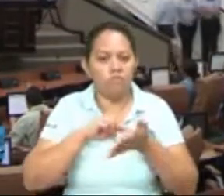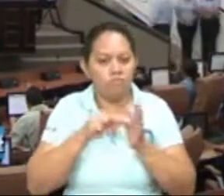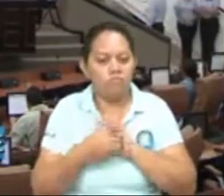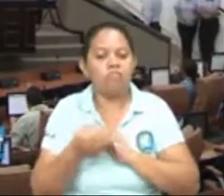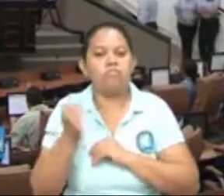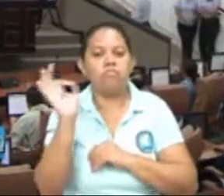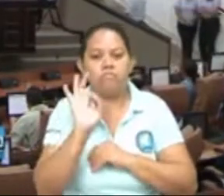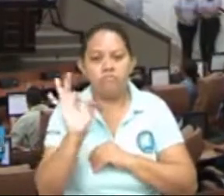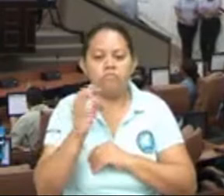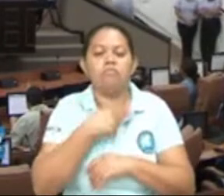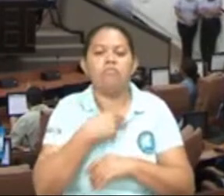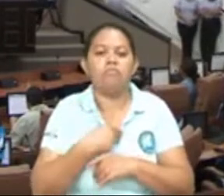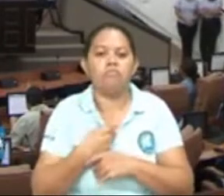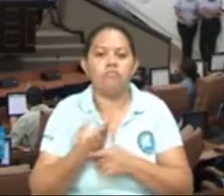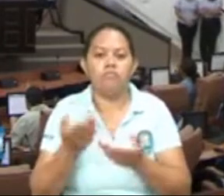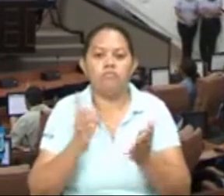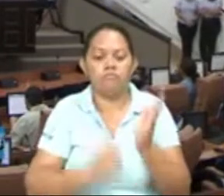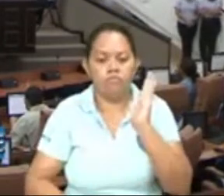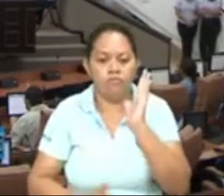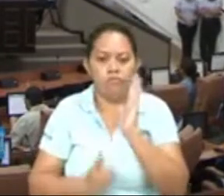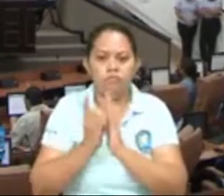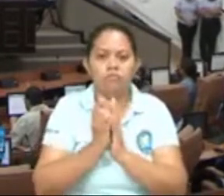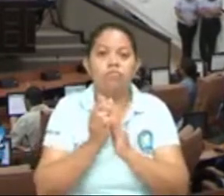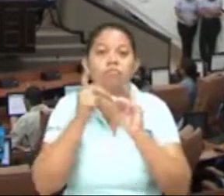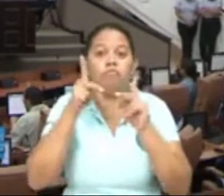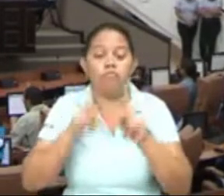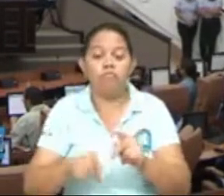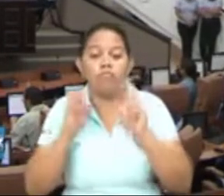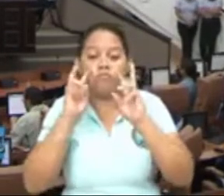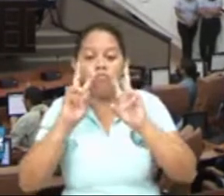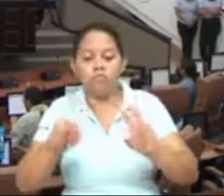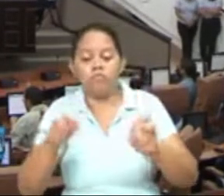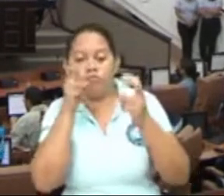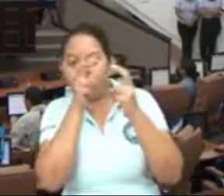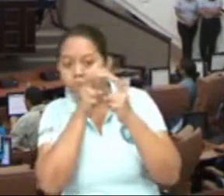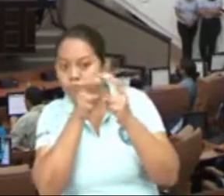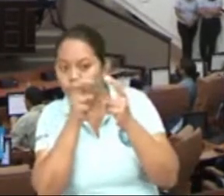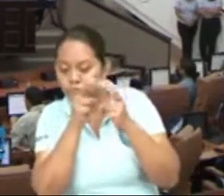sus tres fundamentos, potenciar el desarrollo científico y tecnológico,